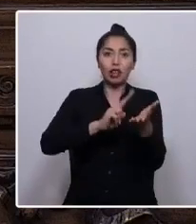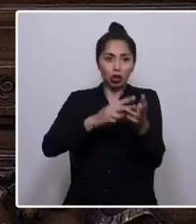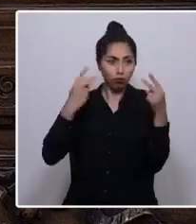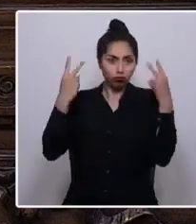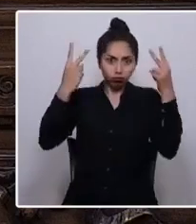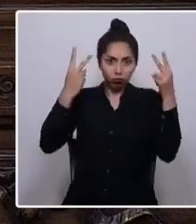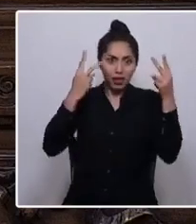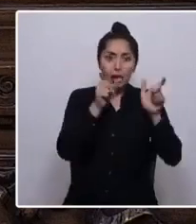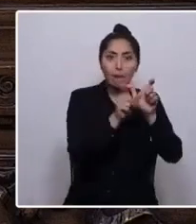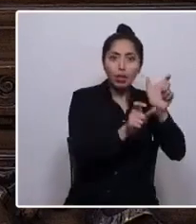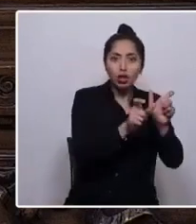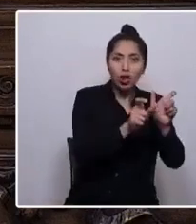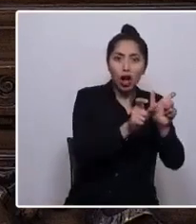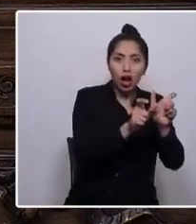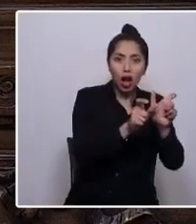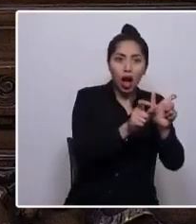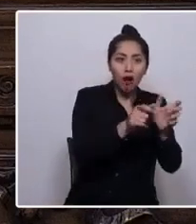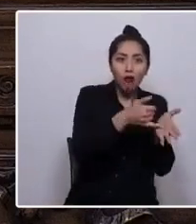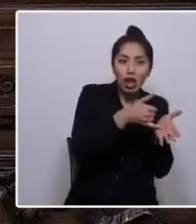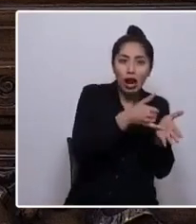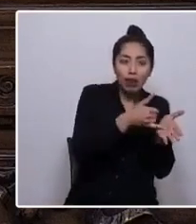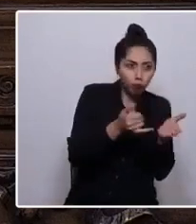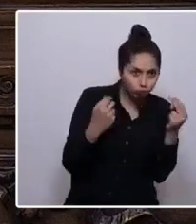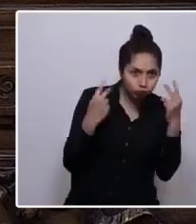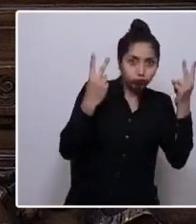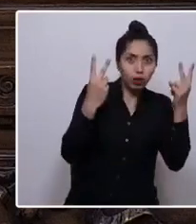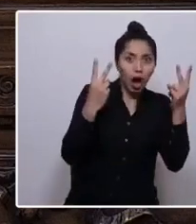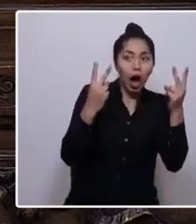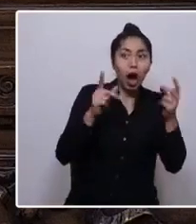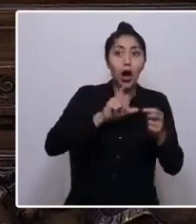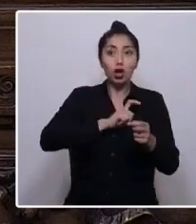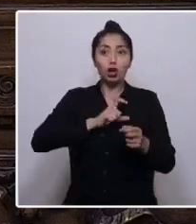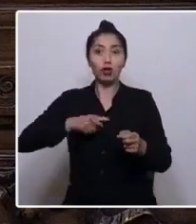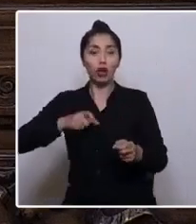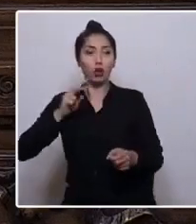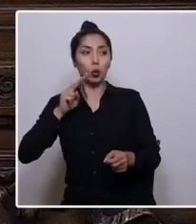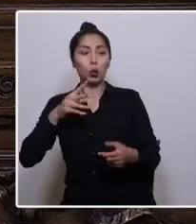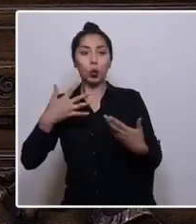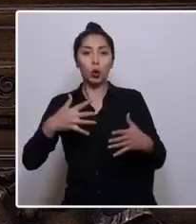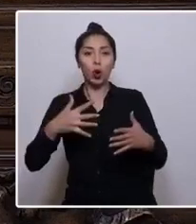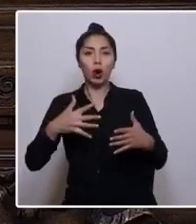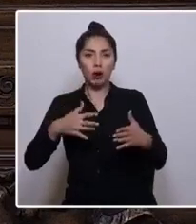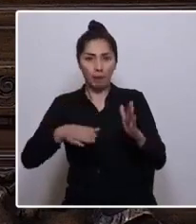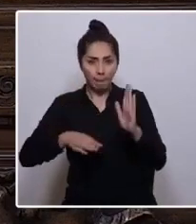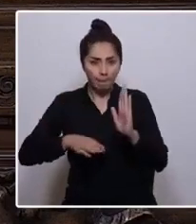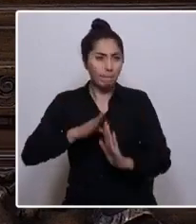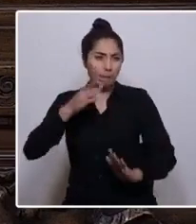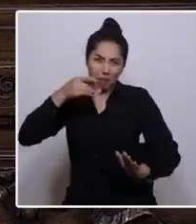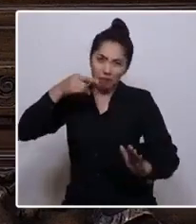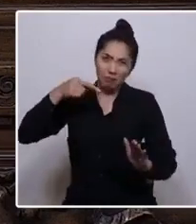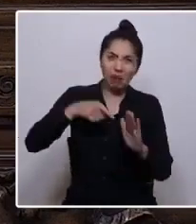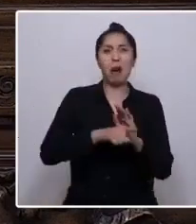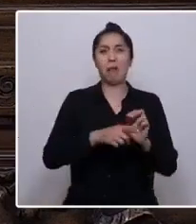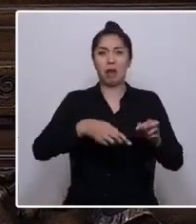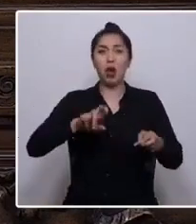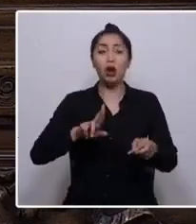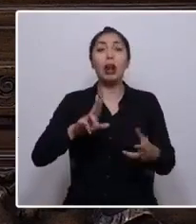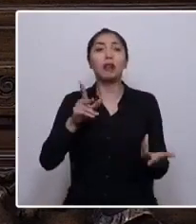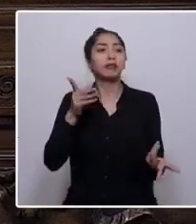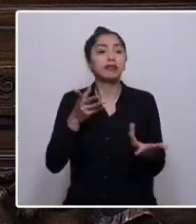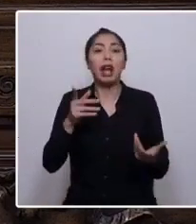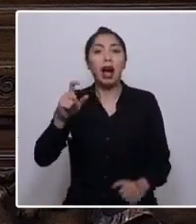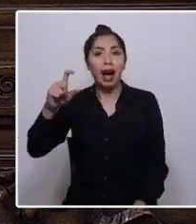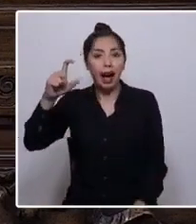de abajo empujó al gobierno de la unidad popular al llegar mucho más lejos de lo que pretendía allende que